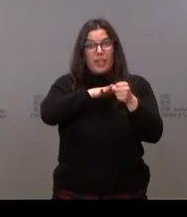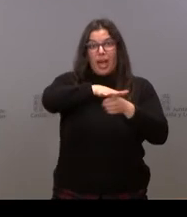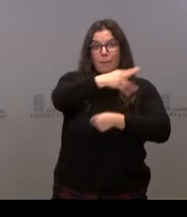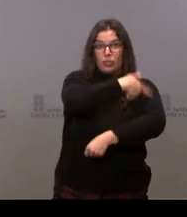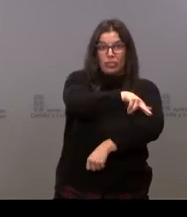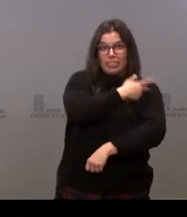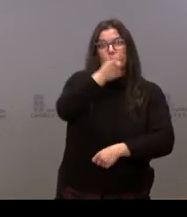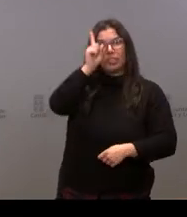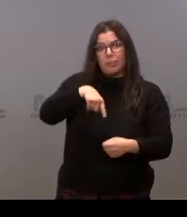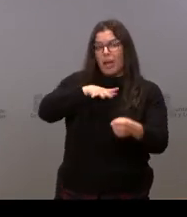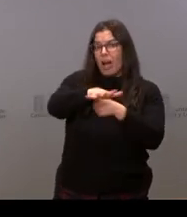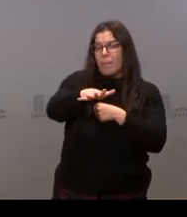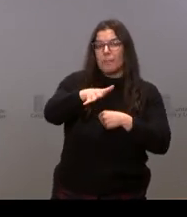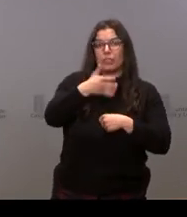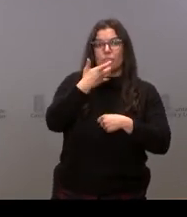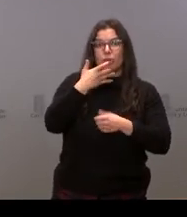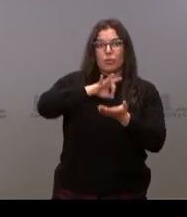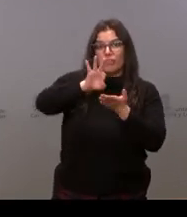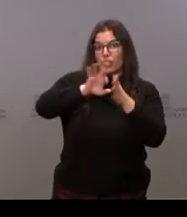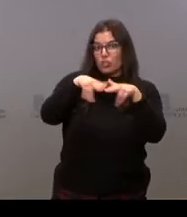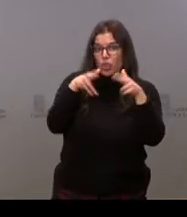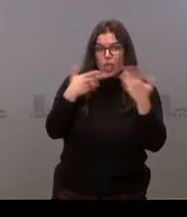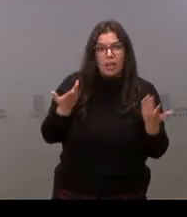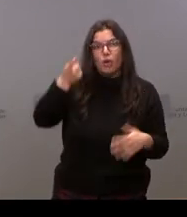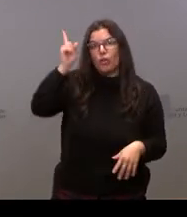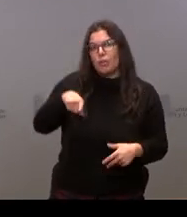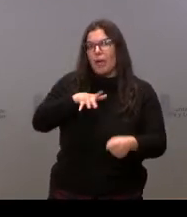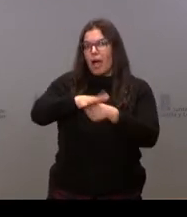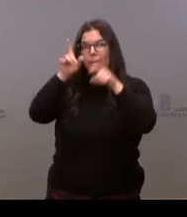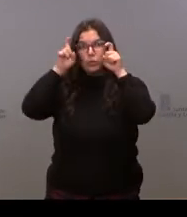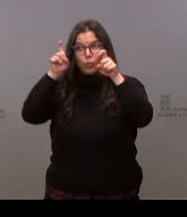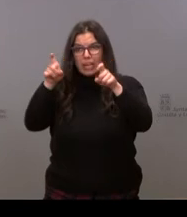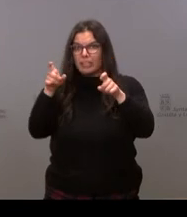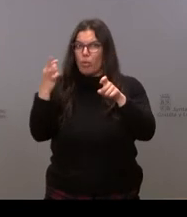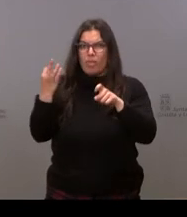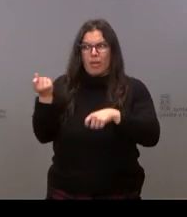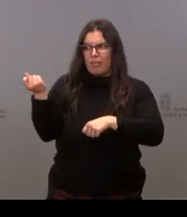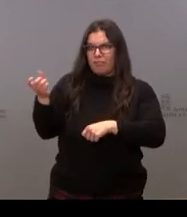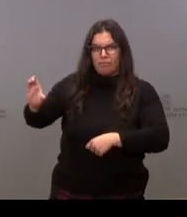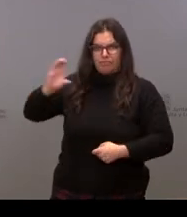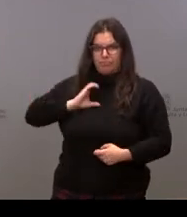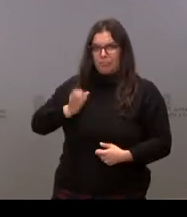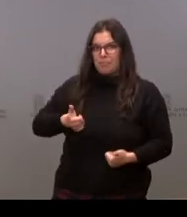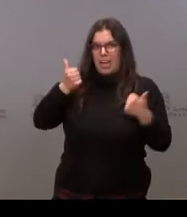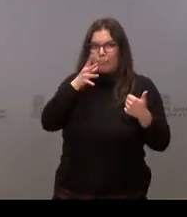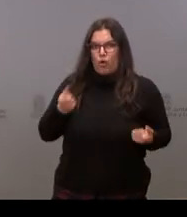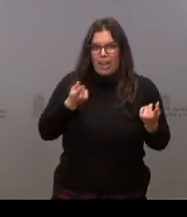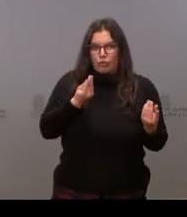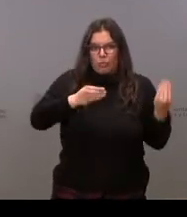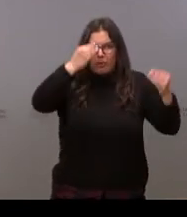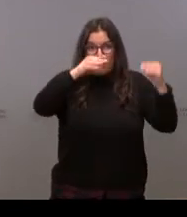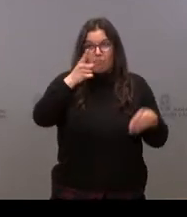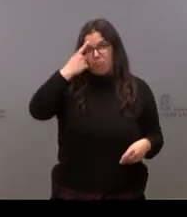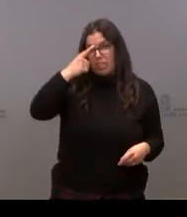pero también en el ámbito de los servicios sociales o en el ámbito educativo porque como bien sabemos todos el comité